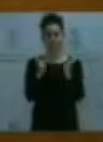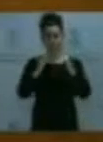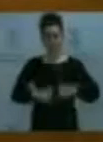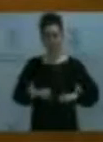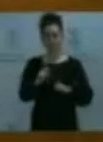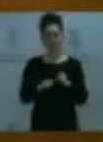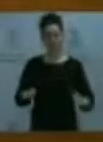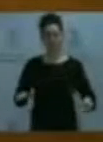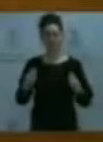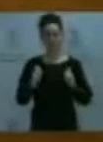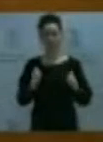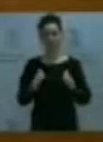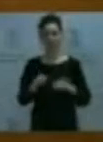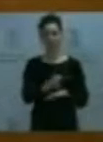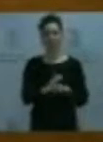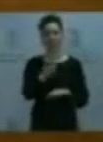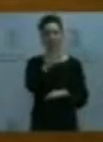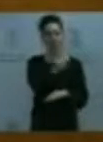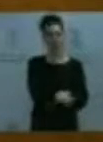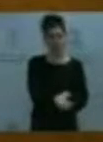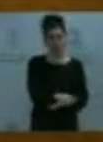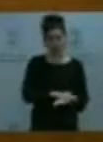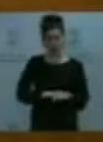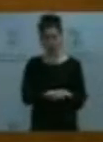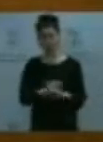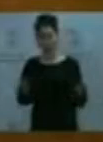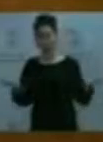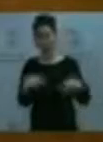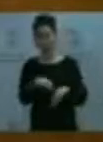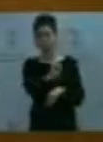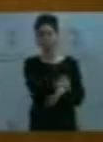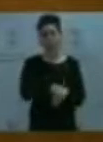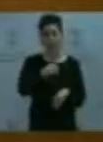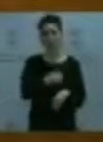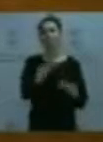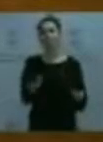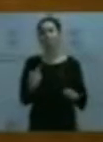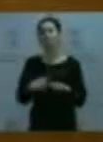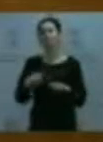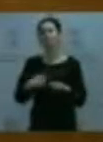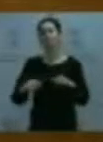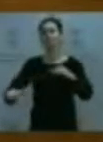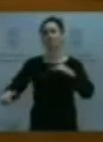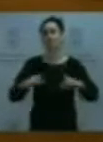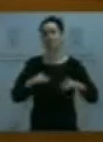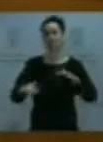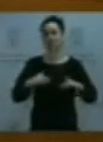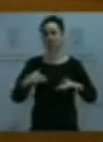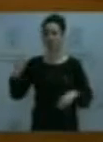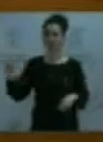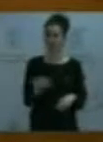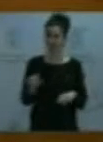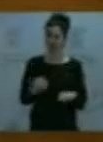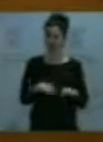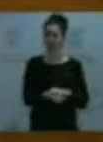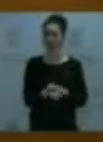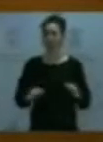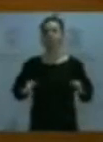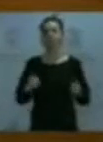ausente. Creemos que hay que hacer cosas. Que hay que comprometerse con Asturias y con